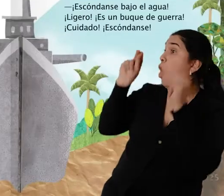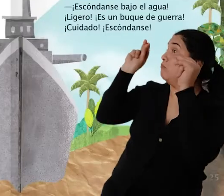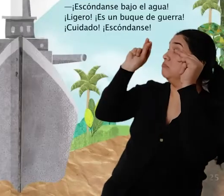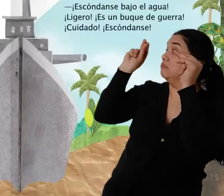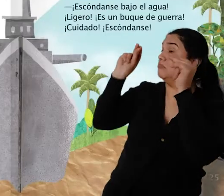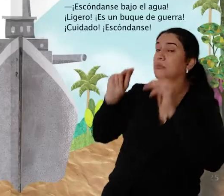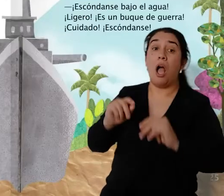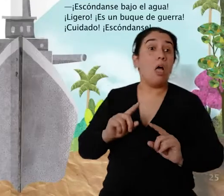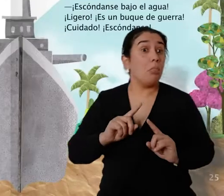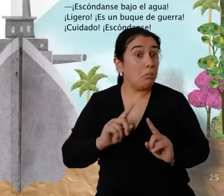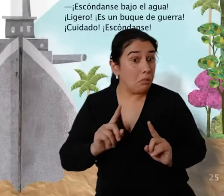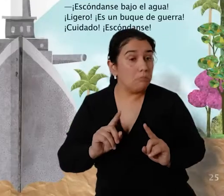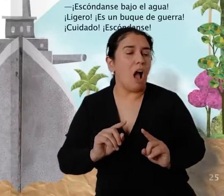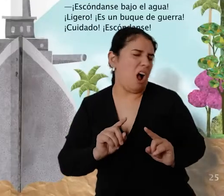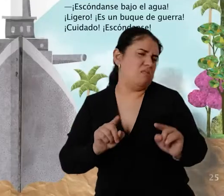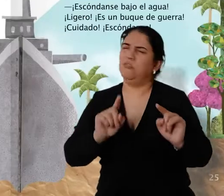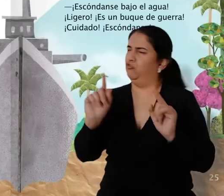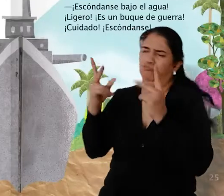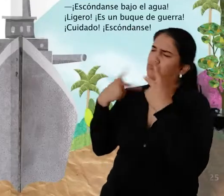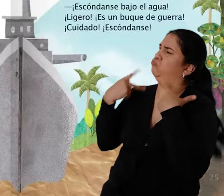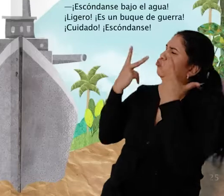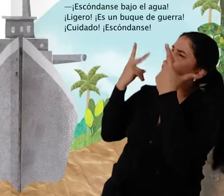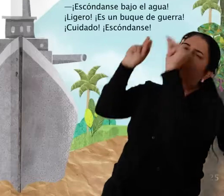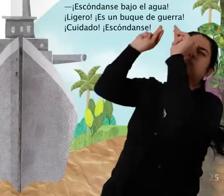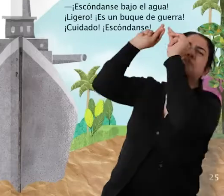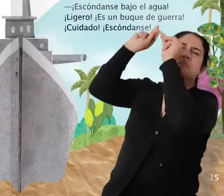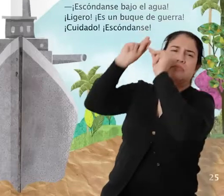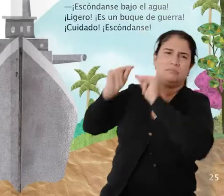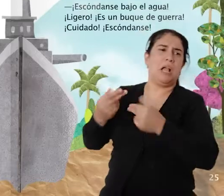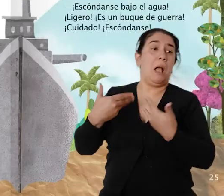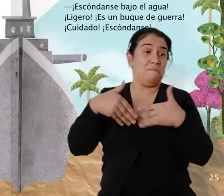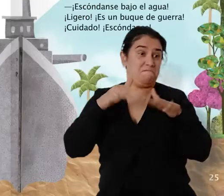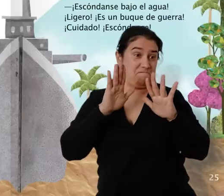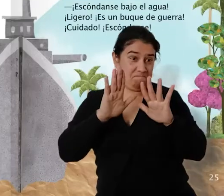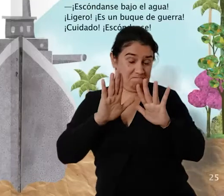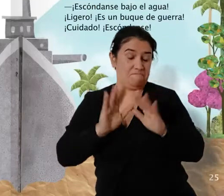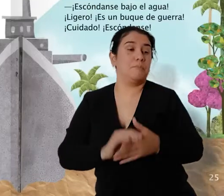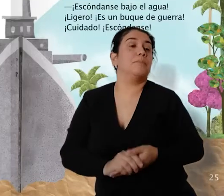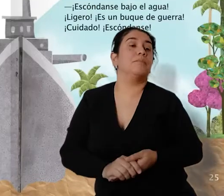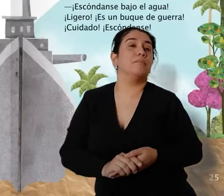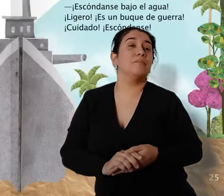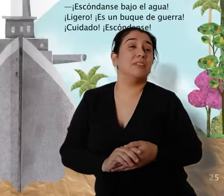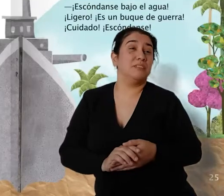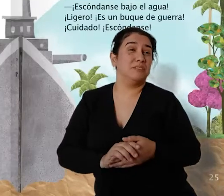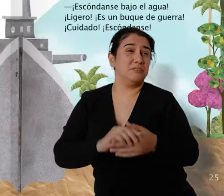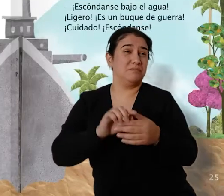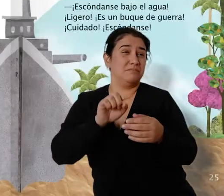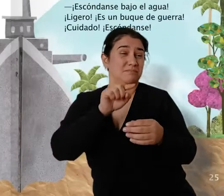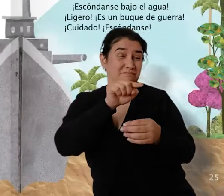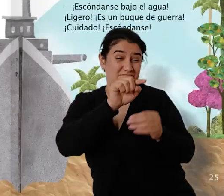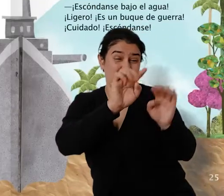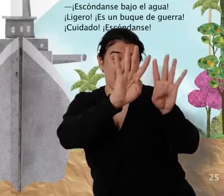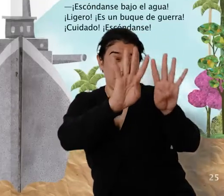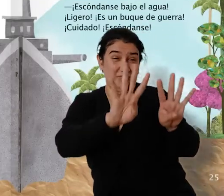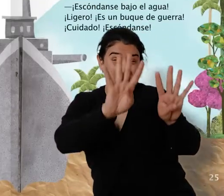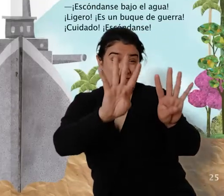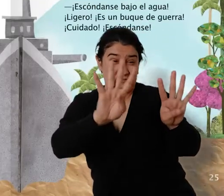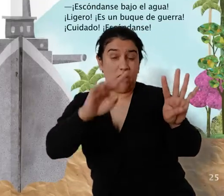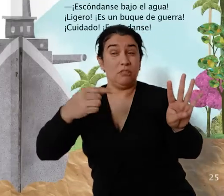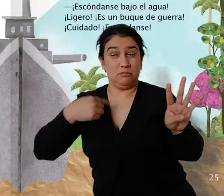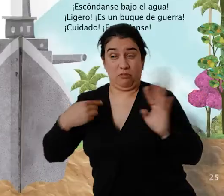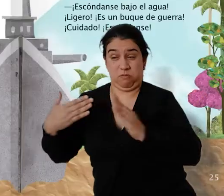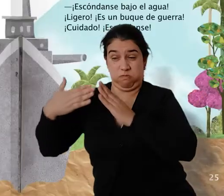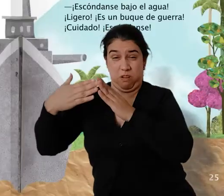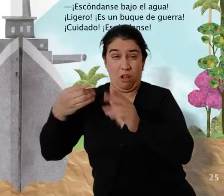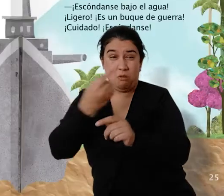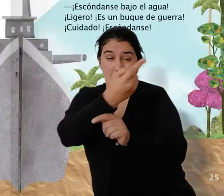¡No! Está bien. Dijo el oficial. Entonces lo vamos a echar a pique a cañonazos.